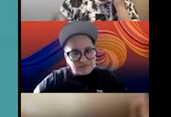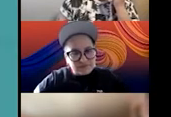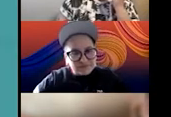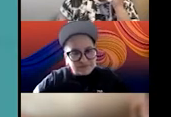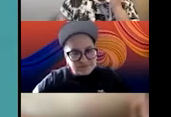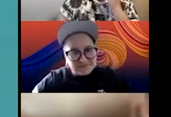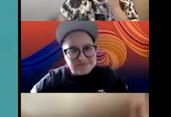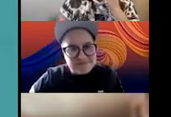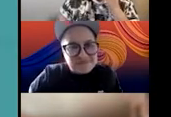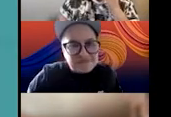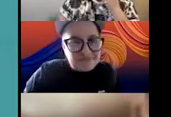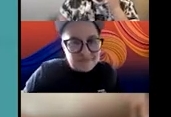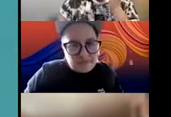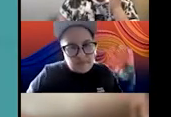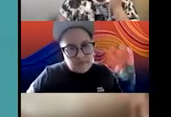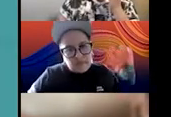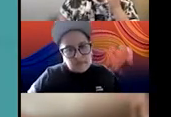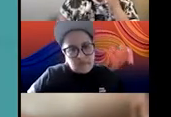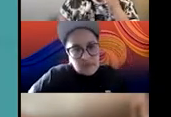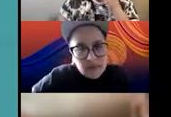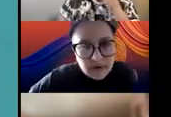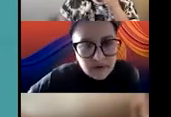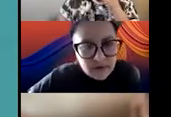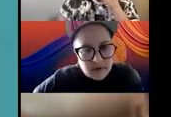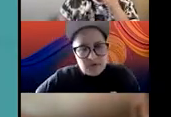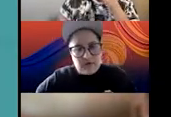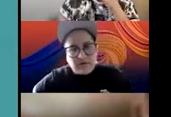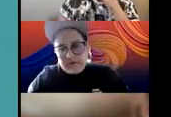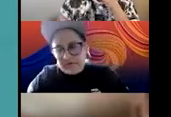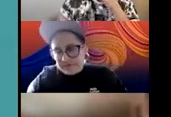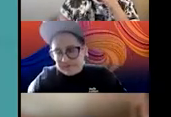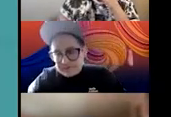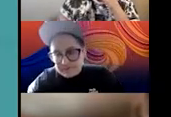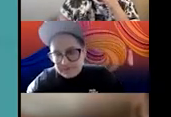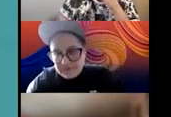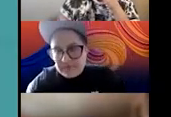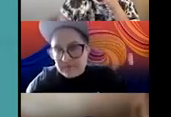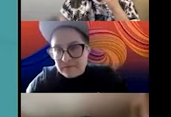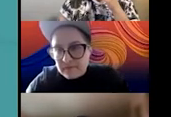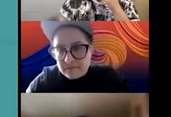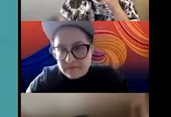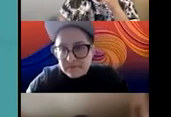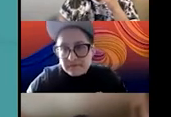sounds que no aquí arriba